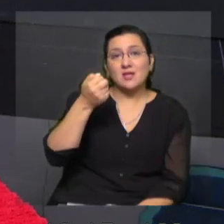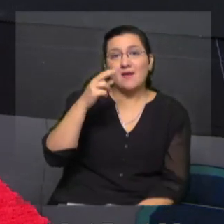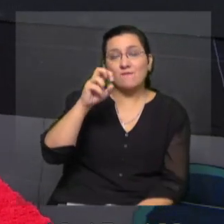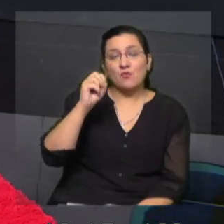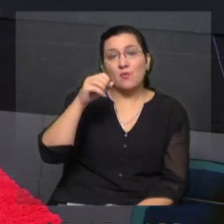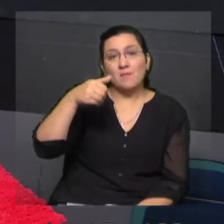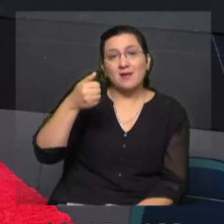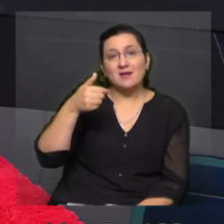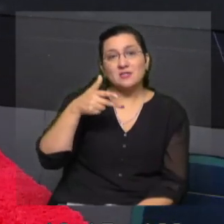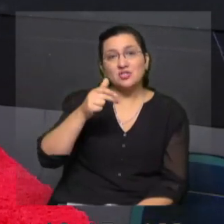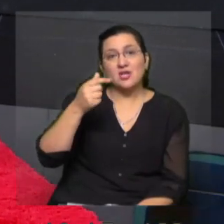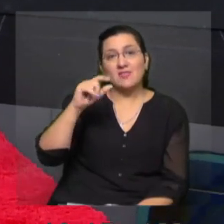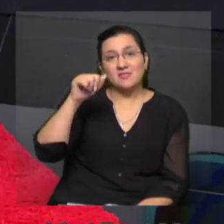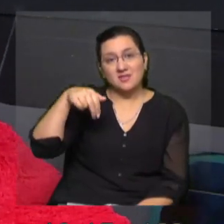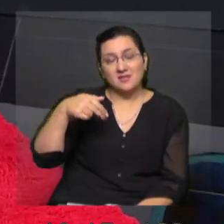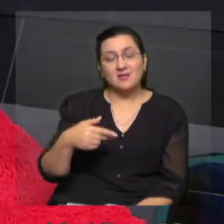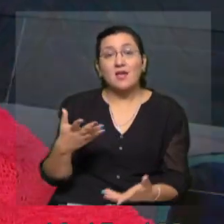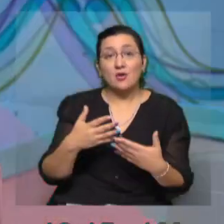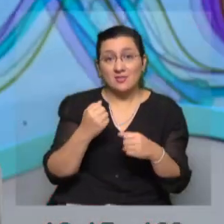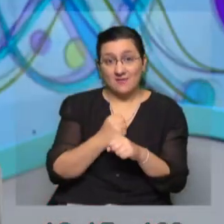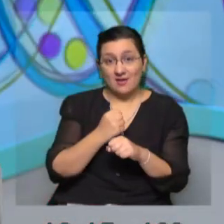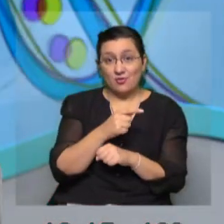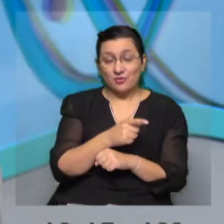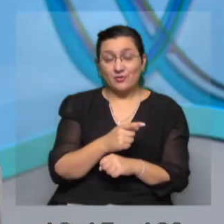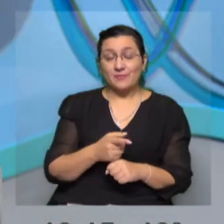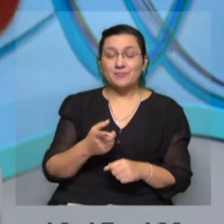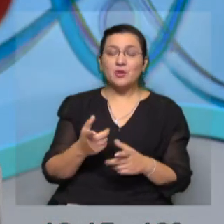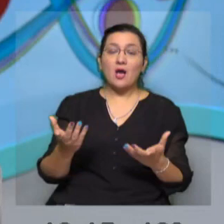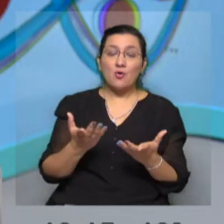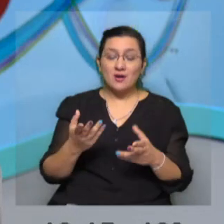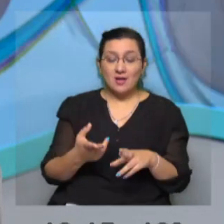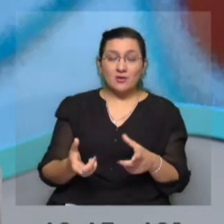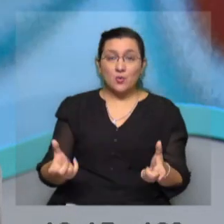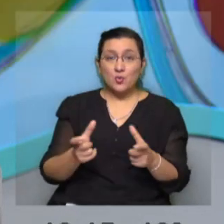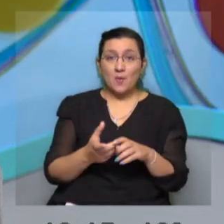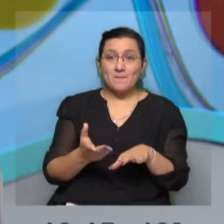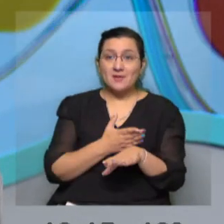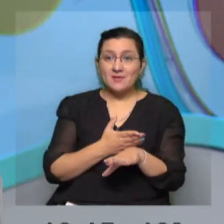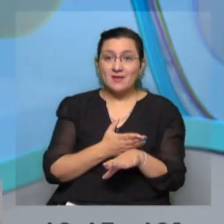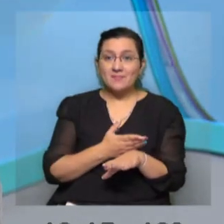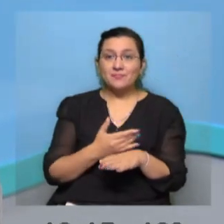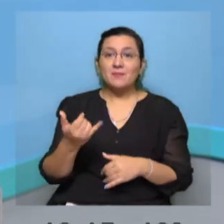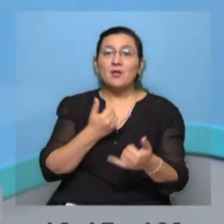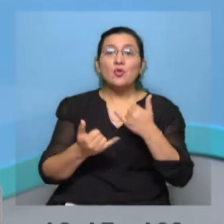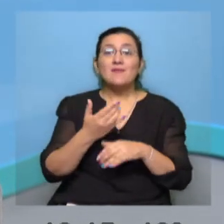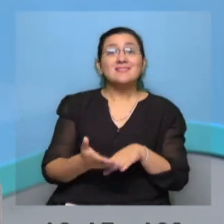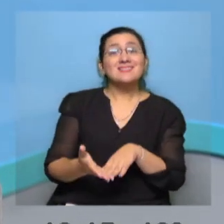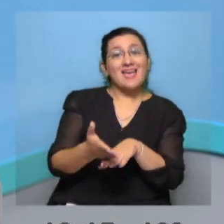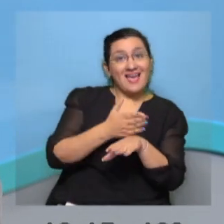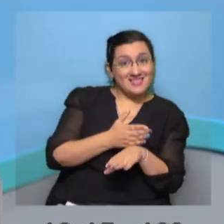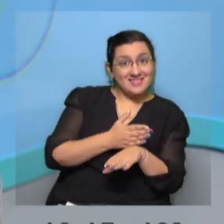que ahora está trabajando con vos. Pero ahora en esta reunión previa que tuvimos antes de que se prendieran las cámaras, me hablabas de que antes de